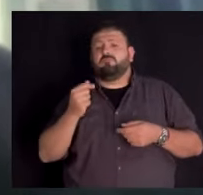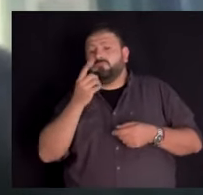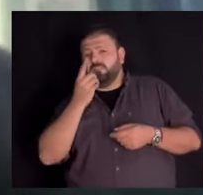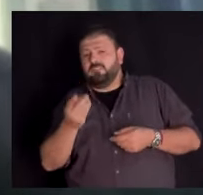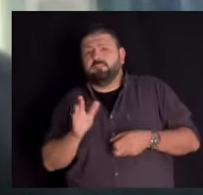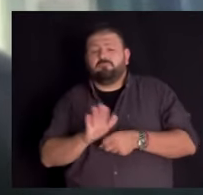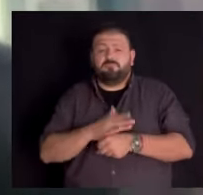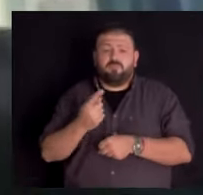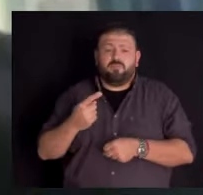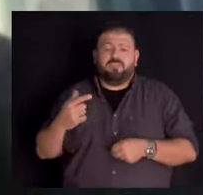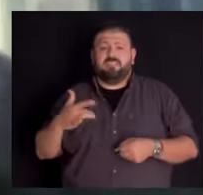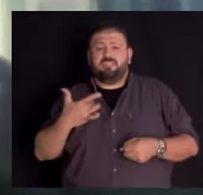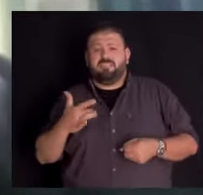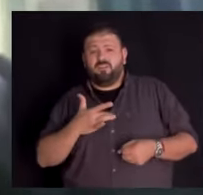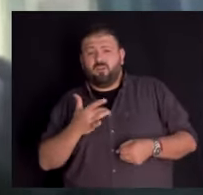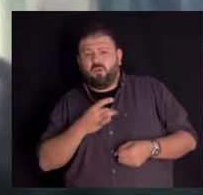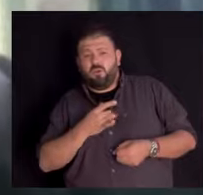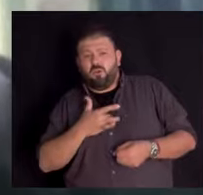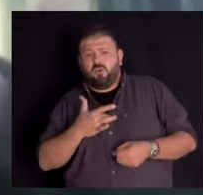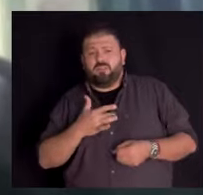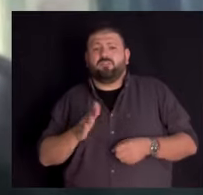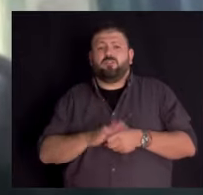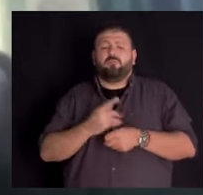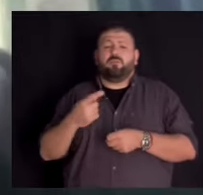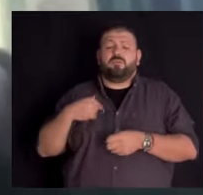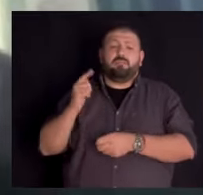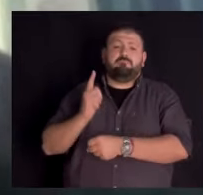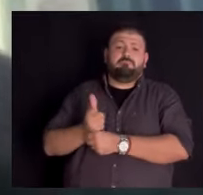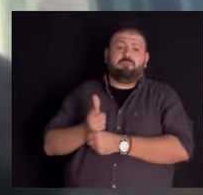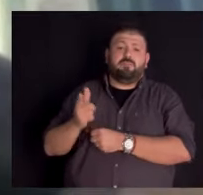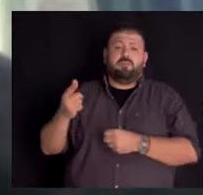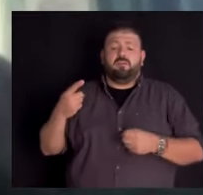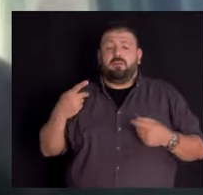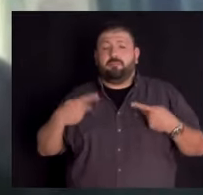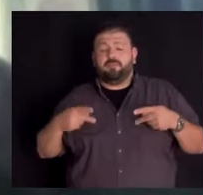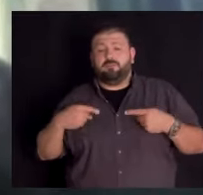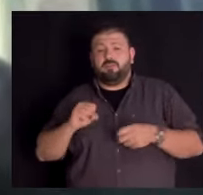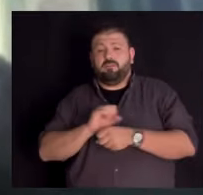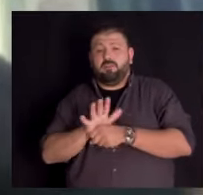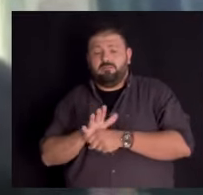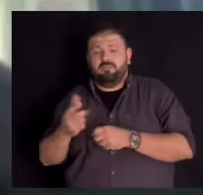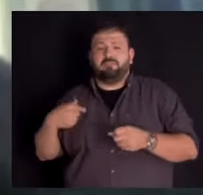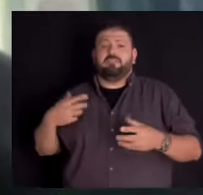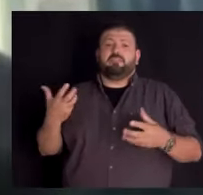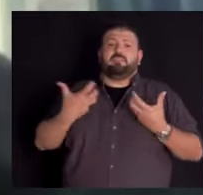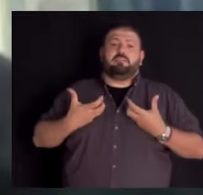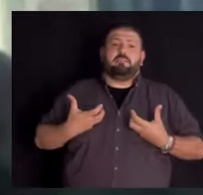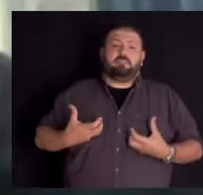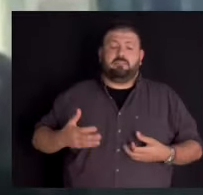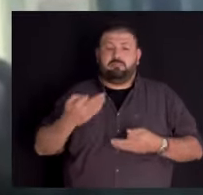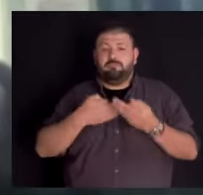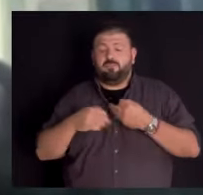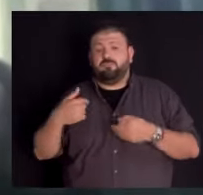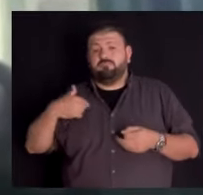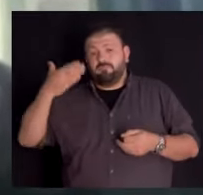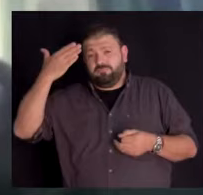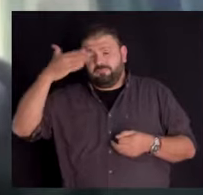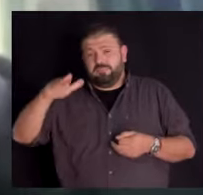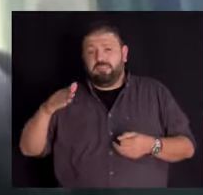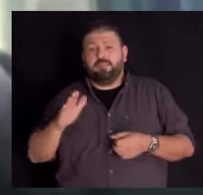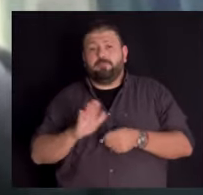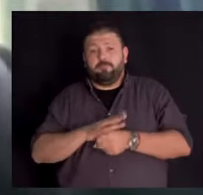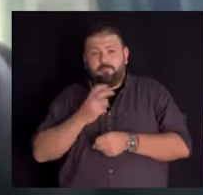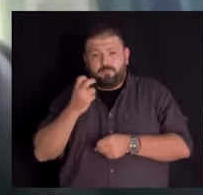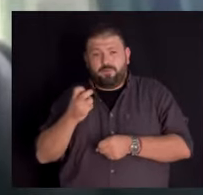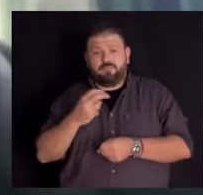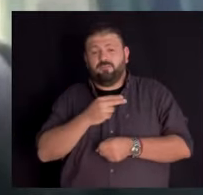se enteró que un vecino está infectado, se enteró que un familiar o qué sé yo, Y bueno, por eso siempre te debemos de